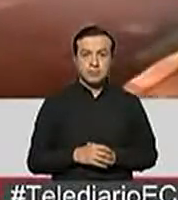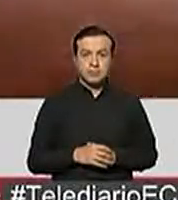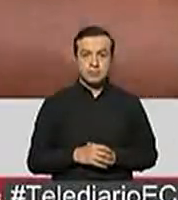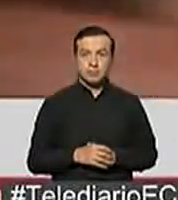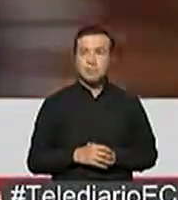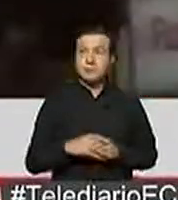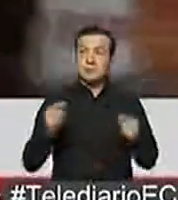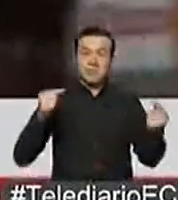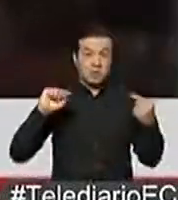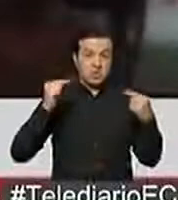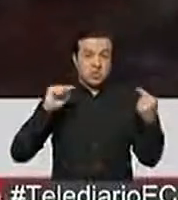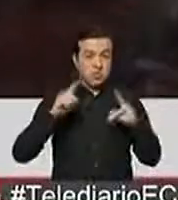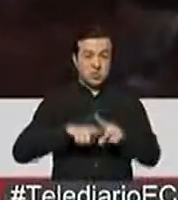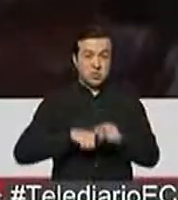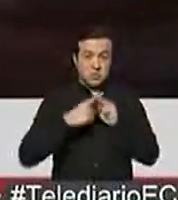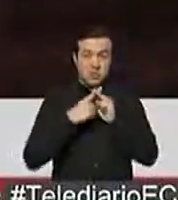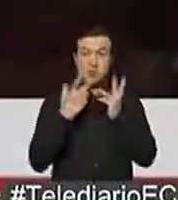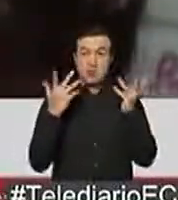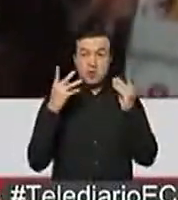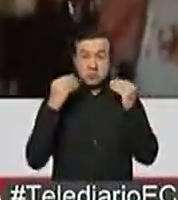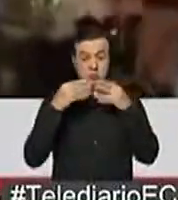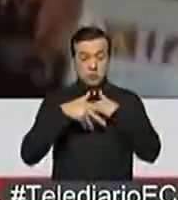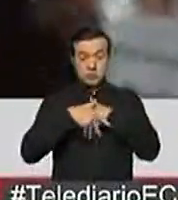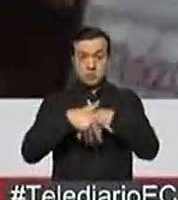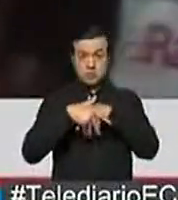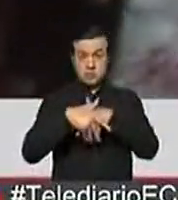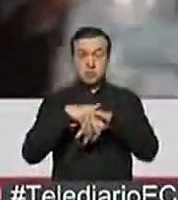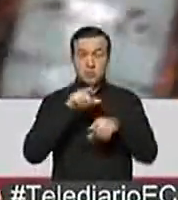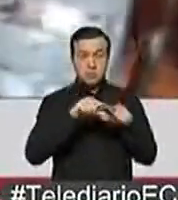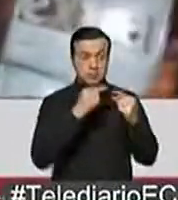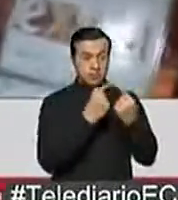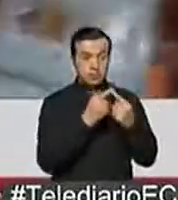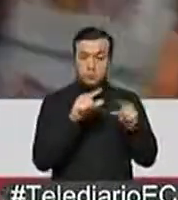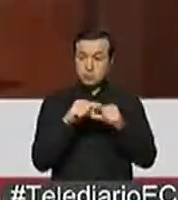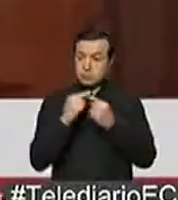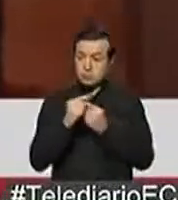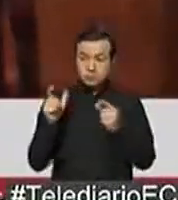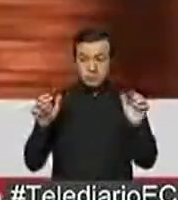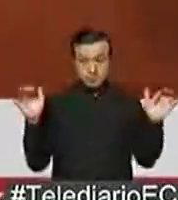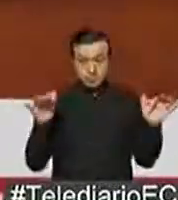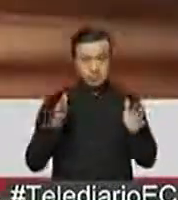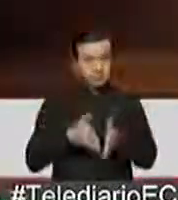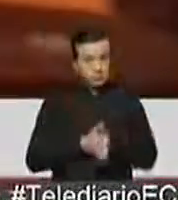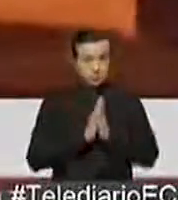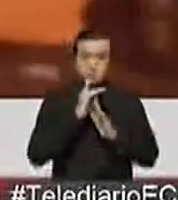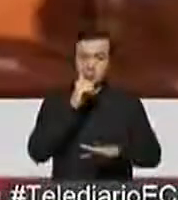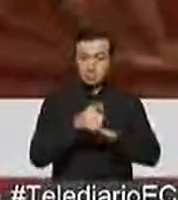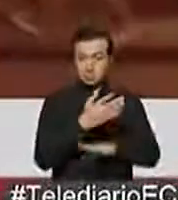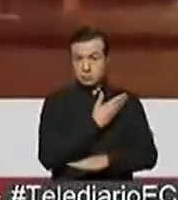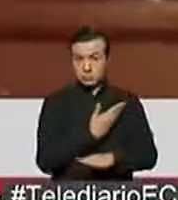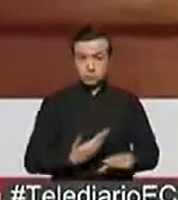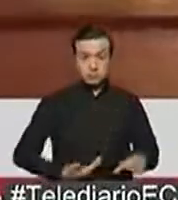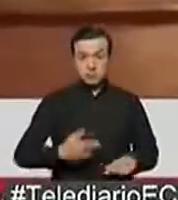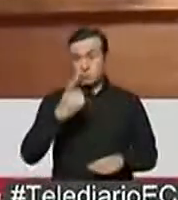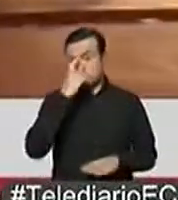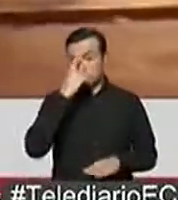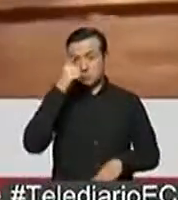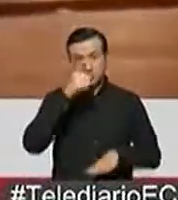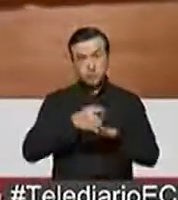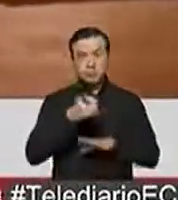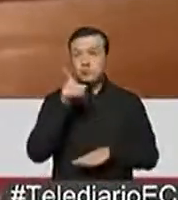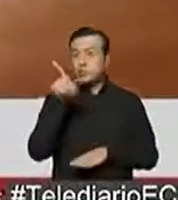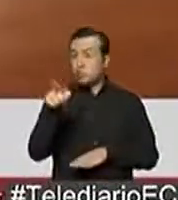Los choques comenzaron al paso de una marcha convocada por colectivos cívicos para pedir la renuncia del presidente, al que acusan de